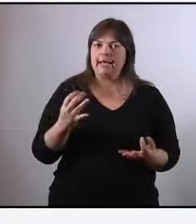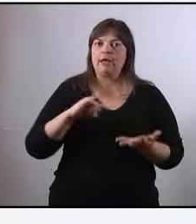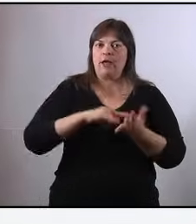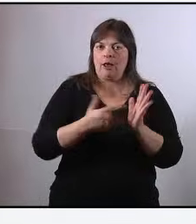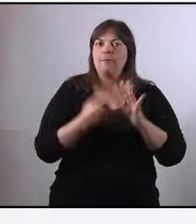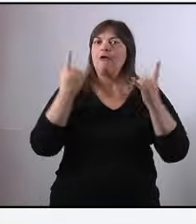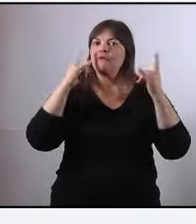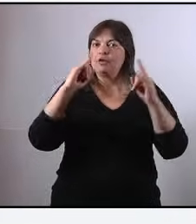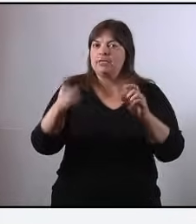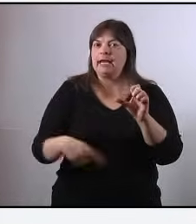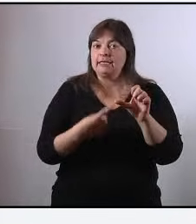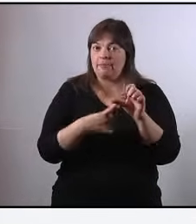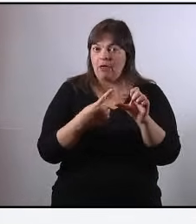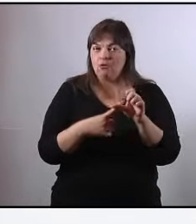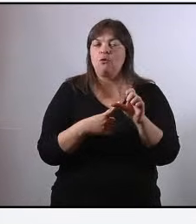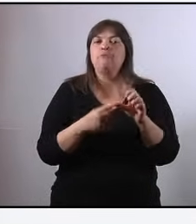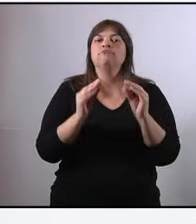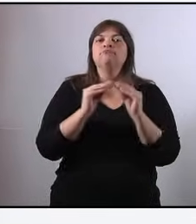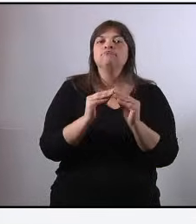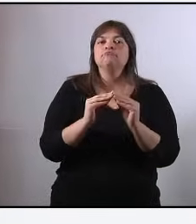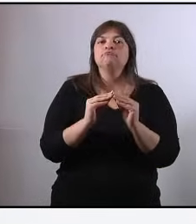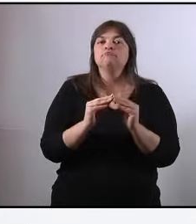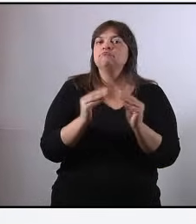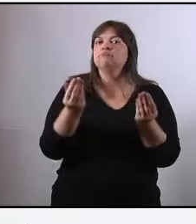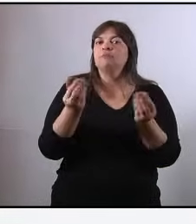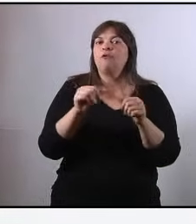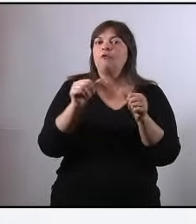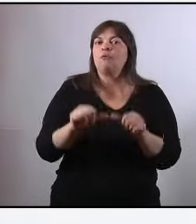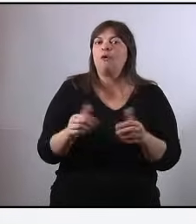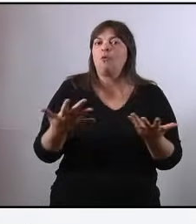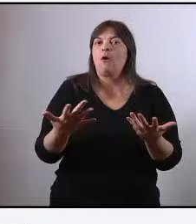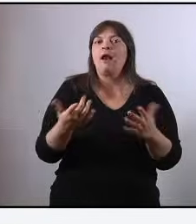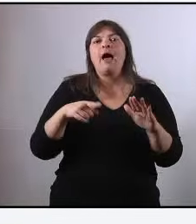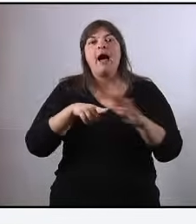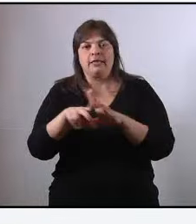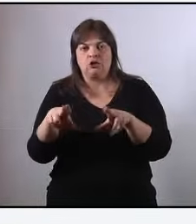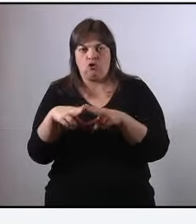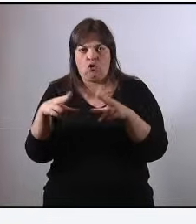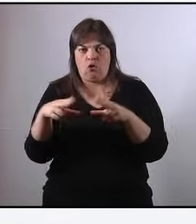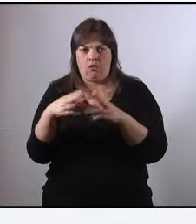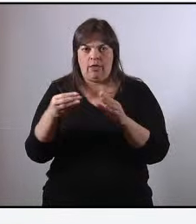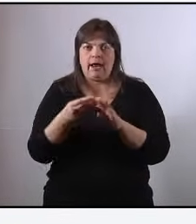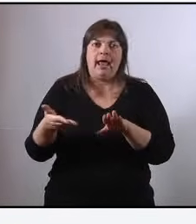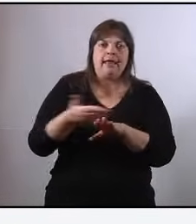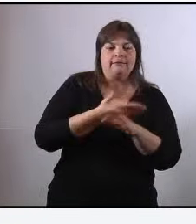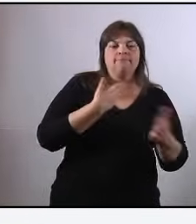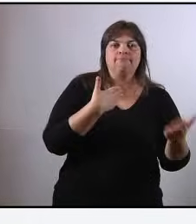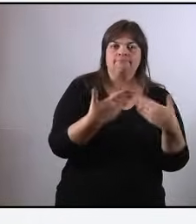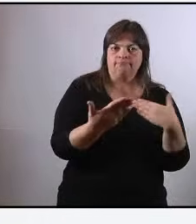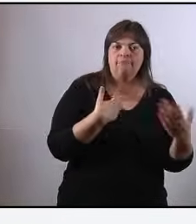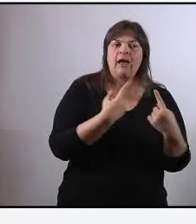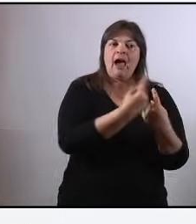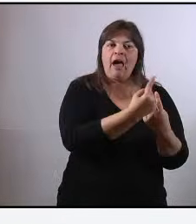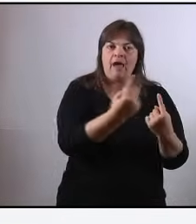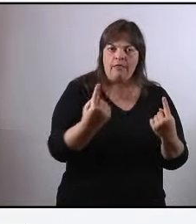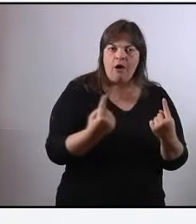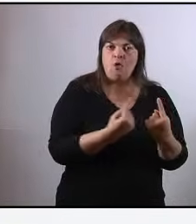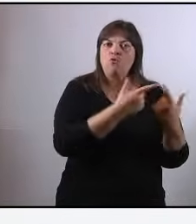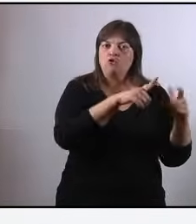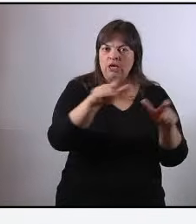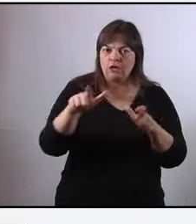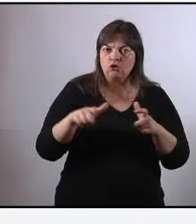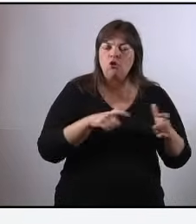Forestal de Extremadura se ha elaborado de la mano de los agentes sociales, previa consulta con todos y cada uno de los